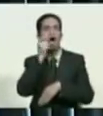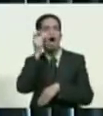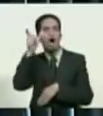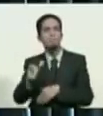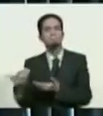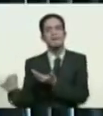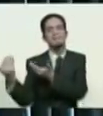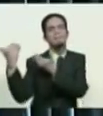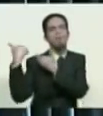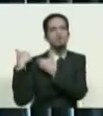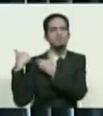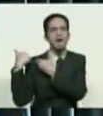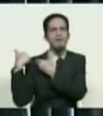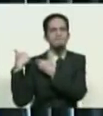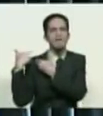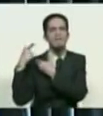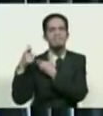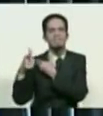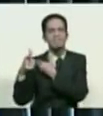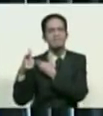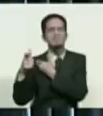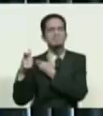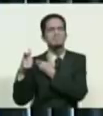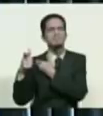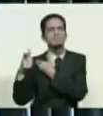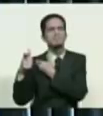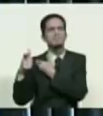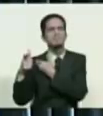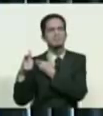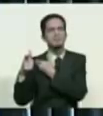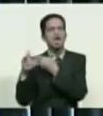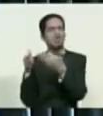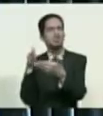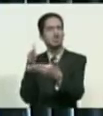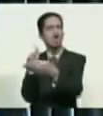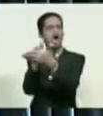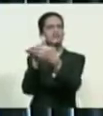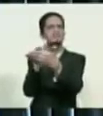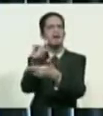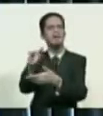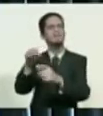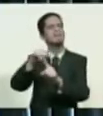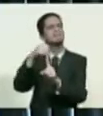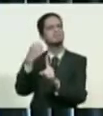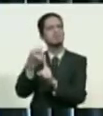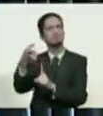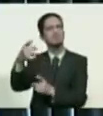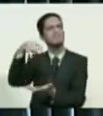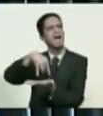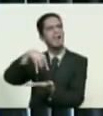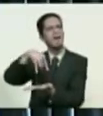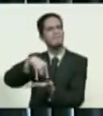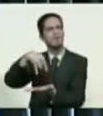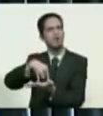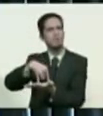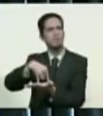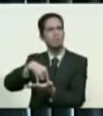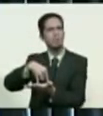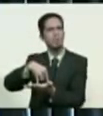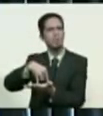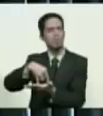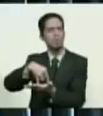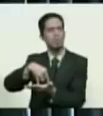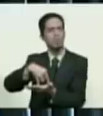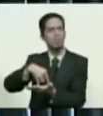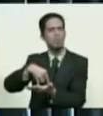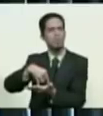del asalto homicida contra el fuerte Parequeima en el estado Carabobo de Venezuela.